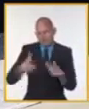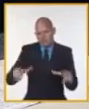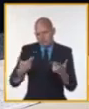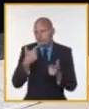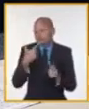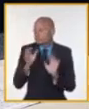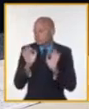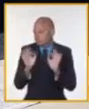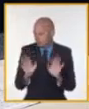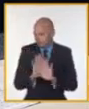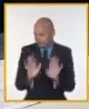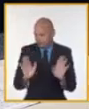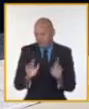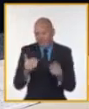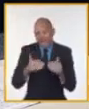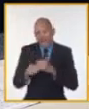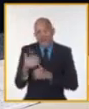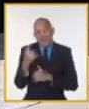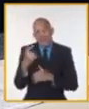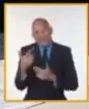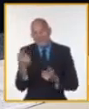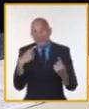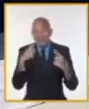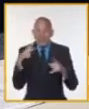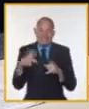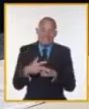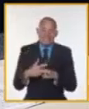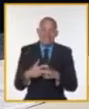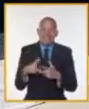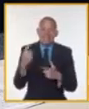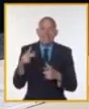subjetivos aprovechando los recursos existentes en cada lugar,